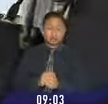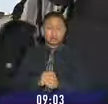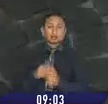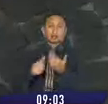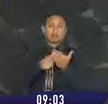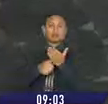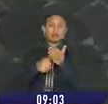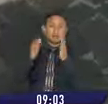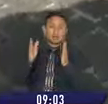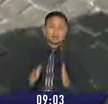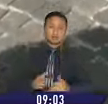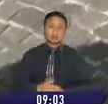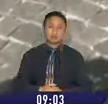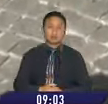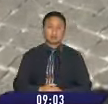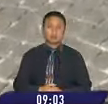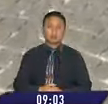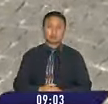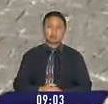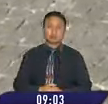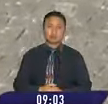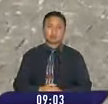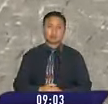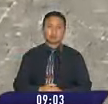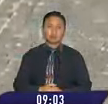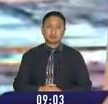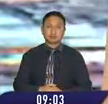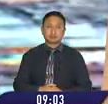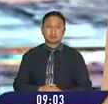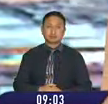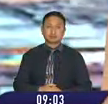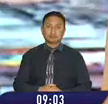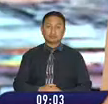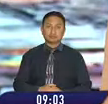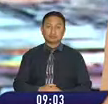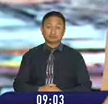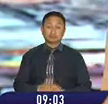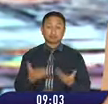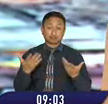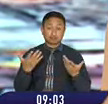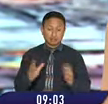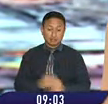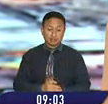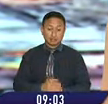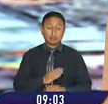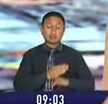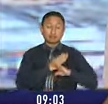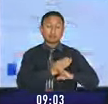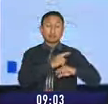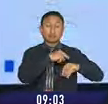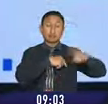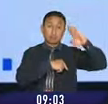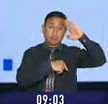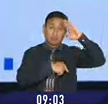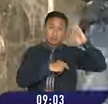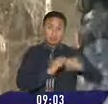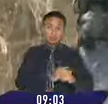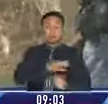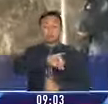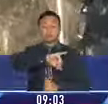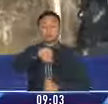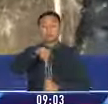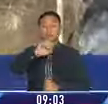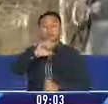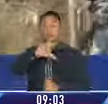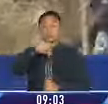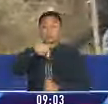Estado, informó Ismenia Solórzano. Y luego de que la defensa de la cadete Jocelyn Sánchez, la única